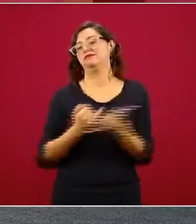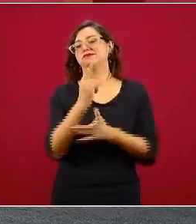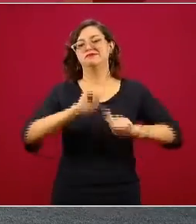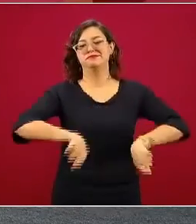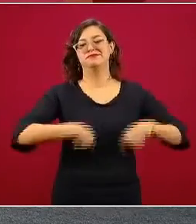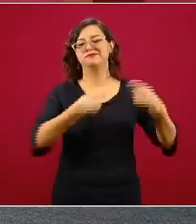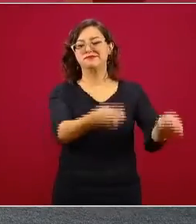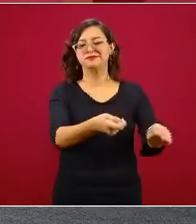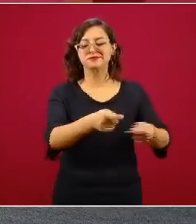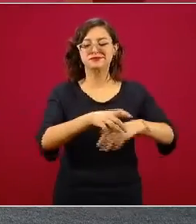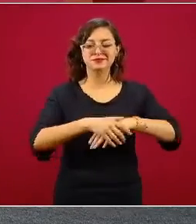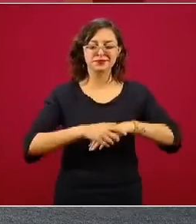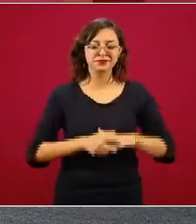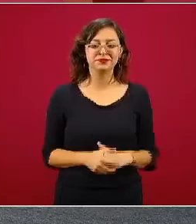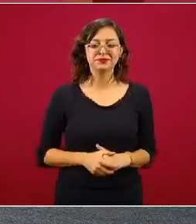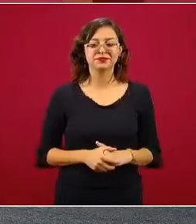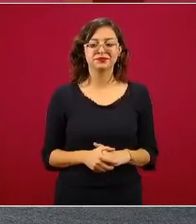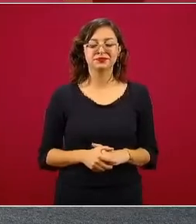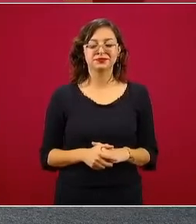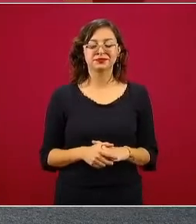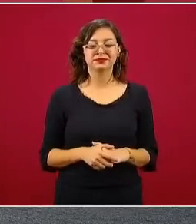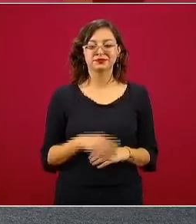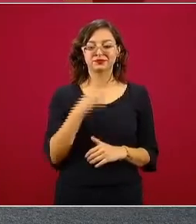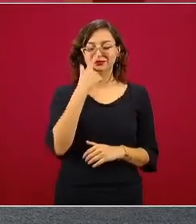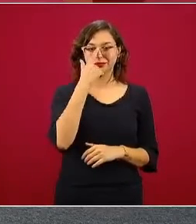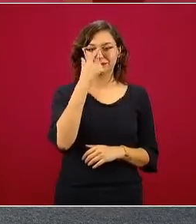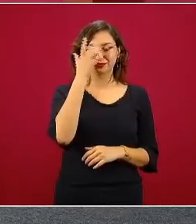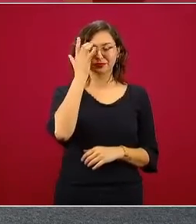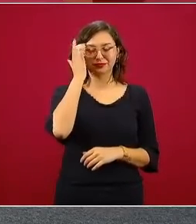Bueno, se concentra